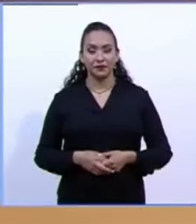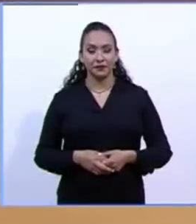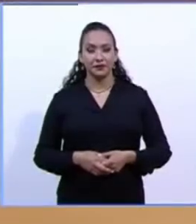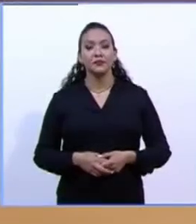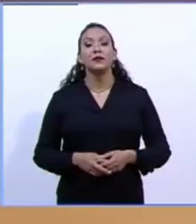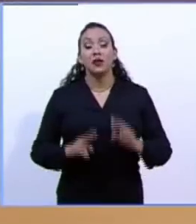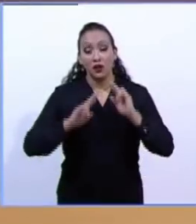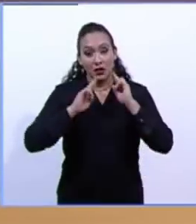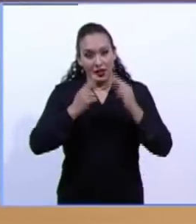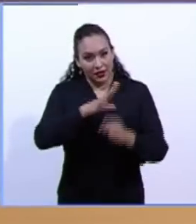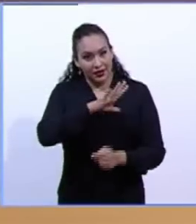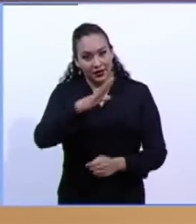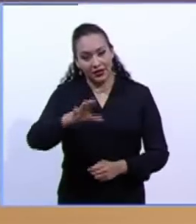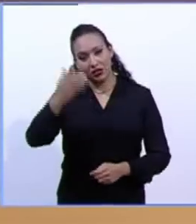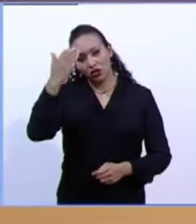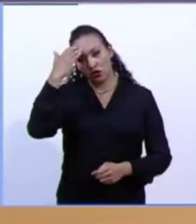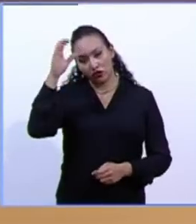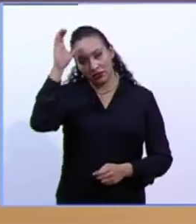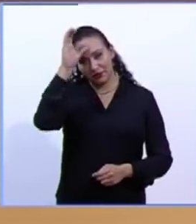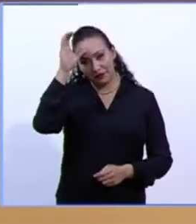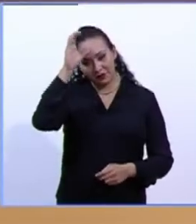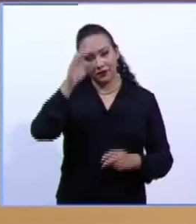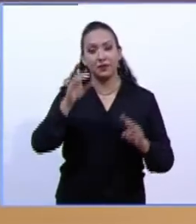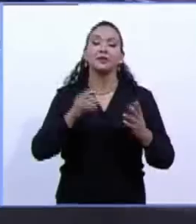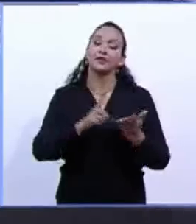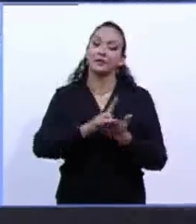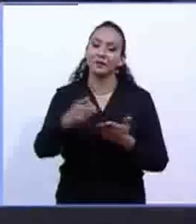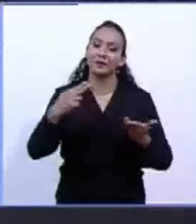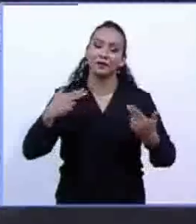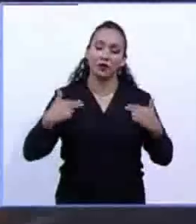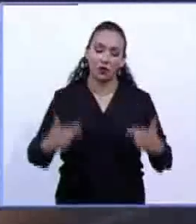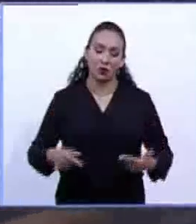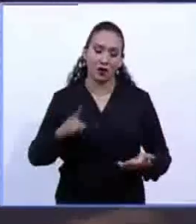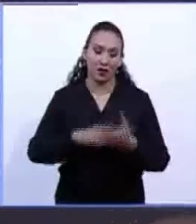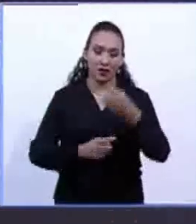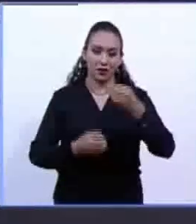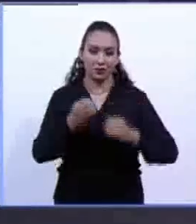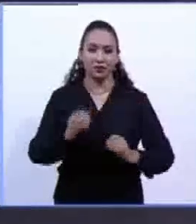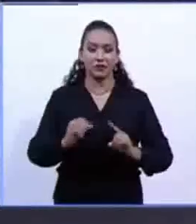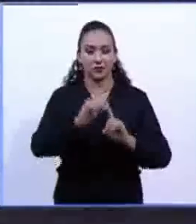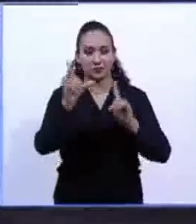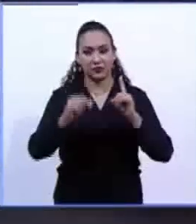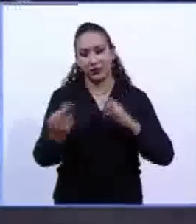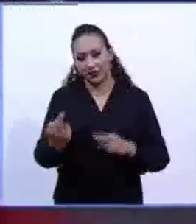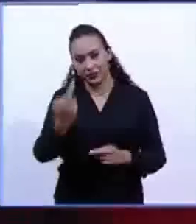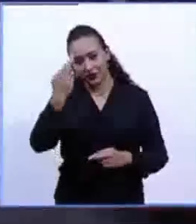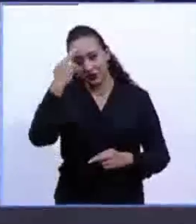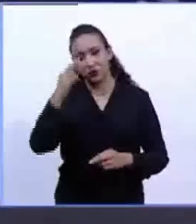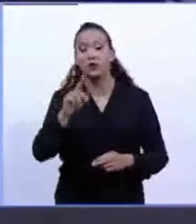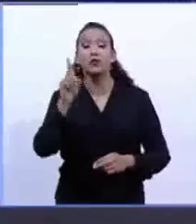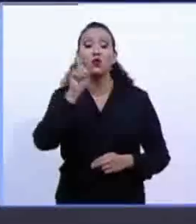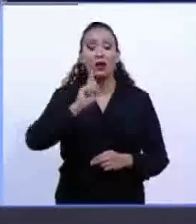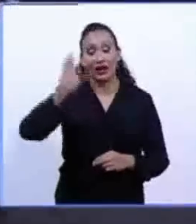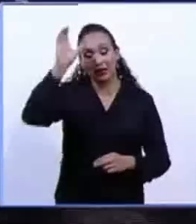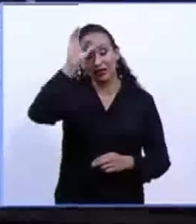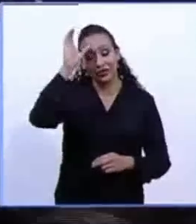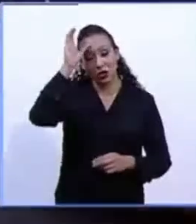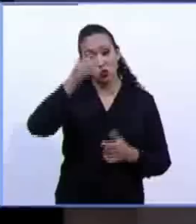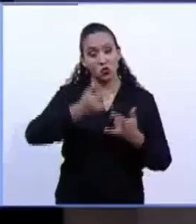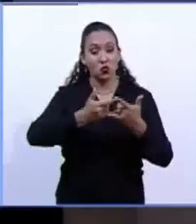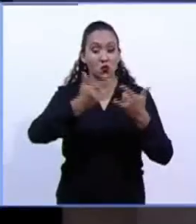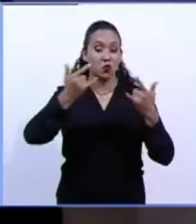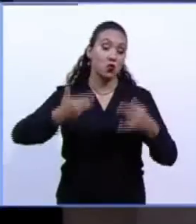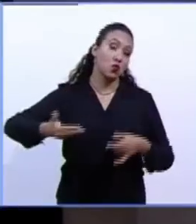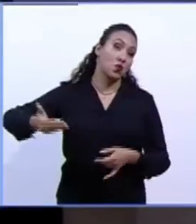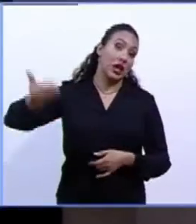La Unidad General de Conocimiento Científico y Derechos Humanos de la Suprema Corte destacó las aportaciones de mujeres científicas, quienes